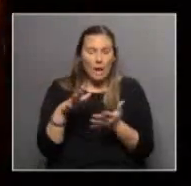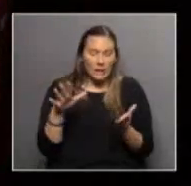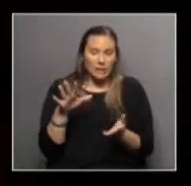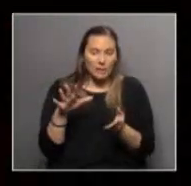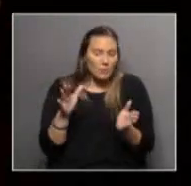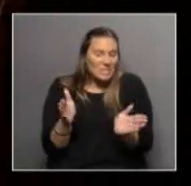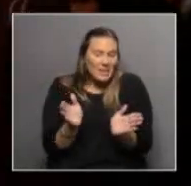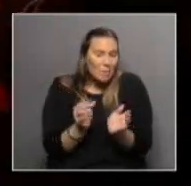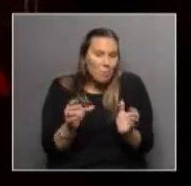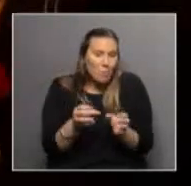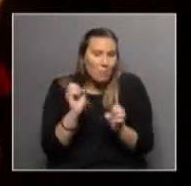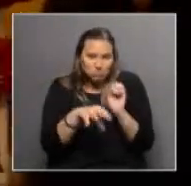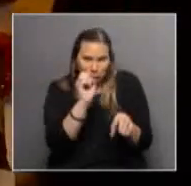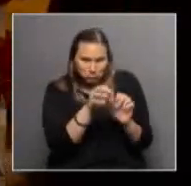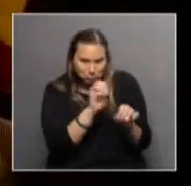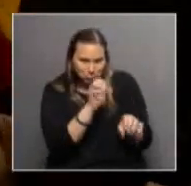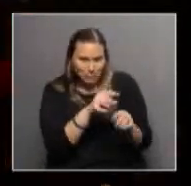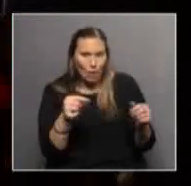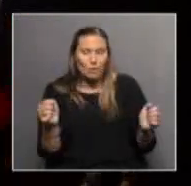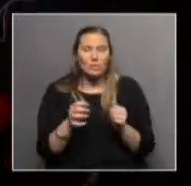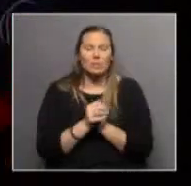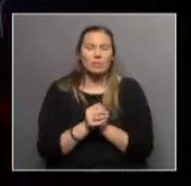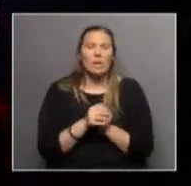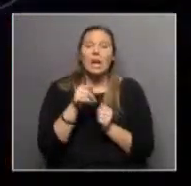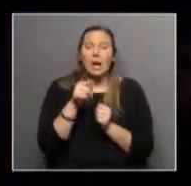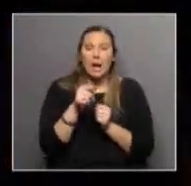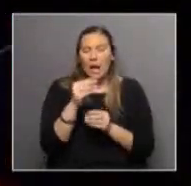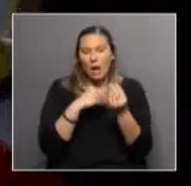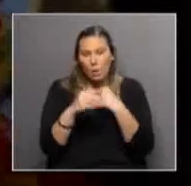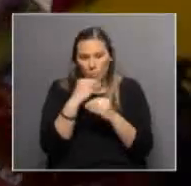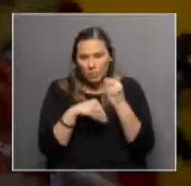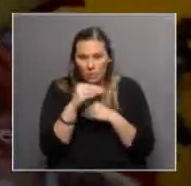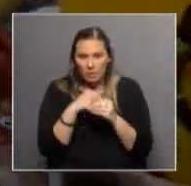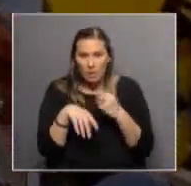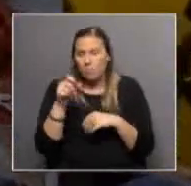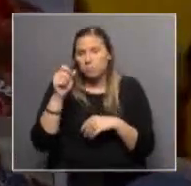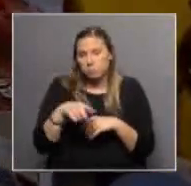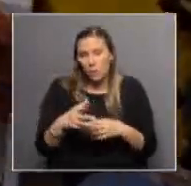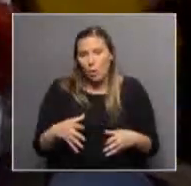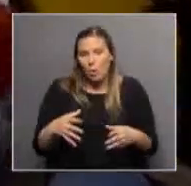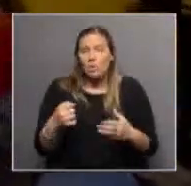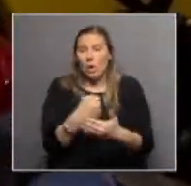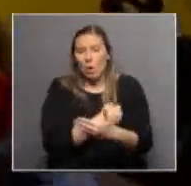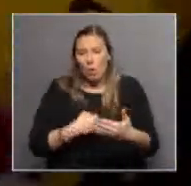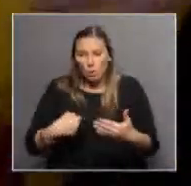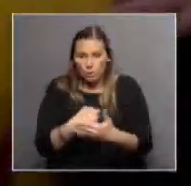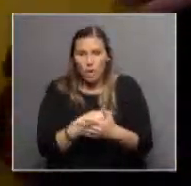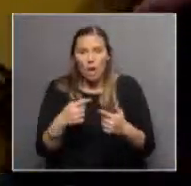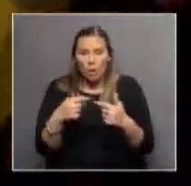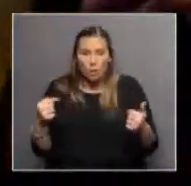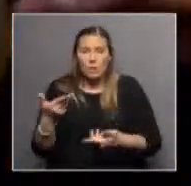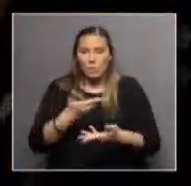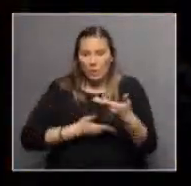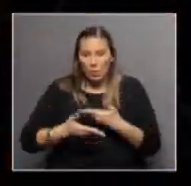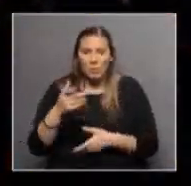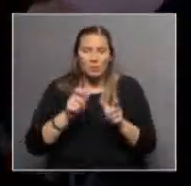recoveco, tratamos de poner las cosas. Bueno, acá tienen comida, típica comida de olla, cosas para compartir